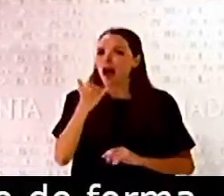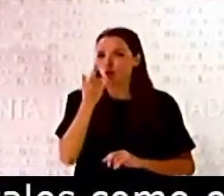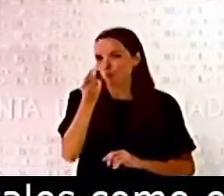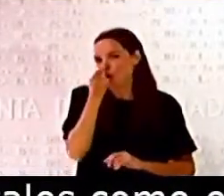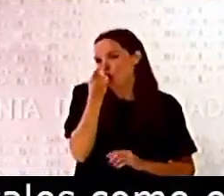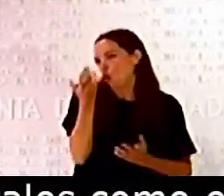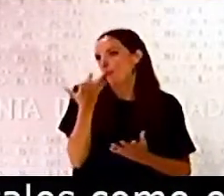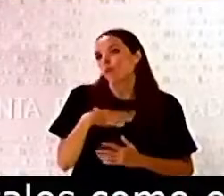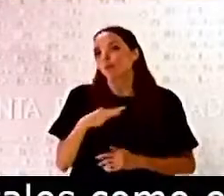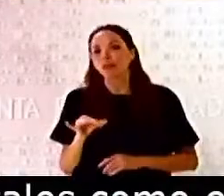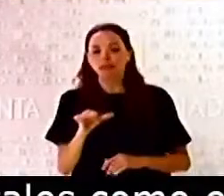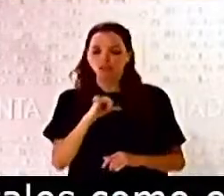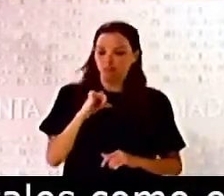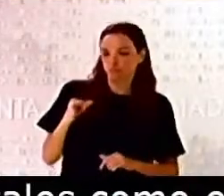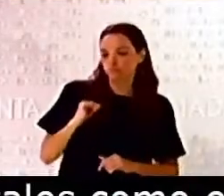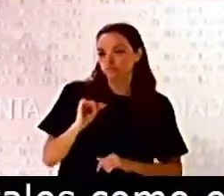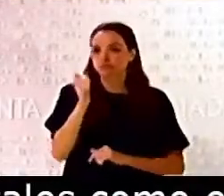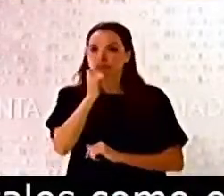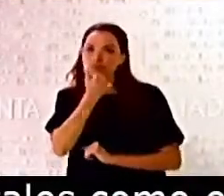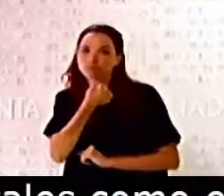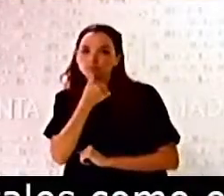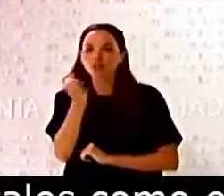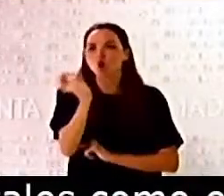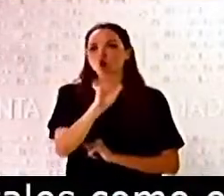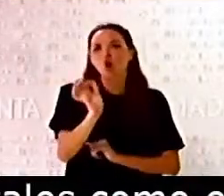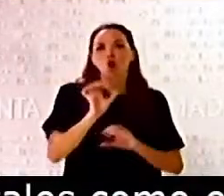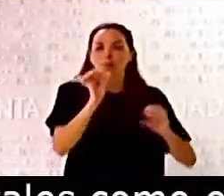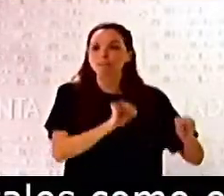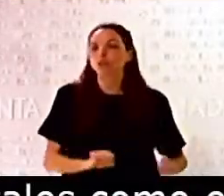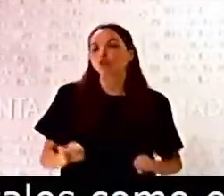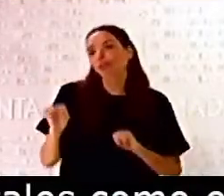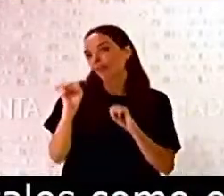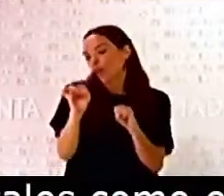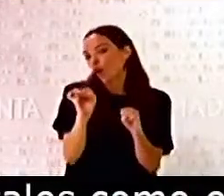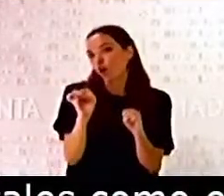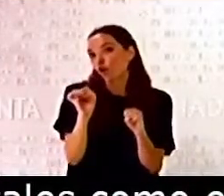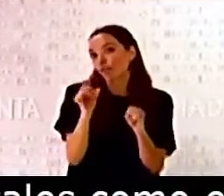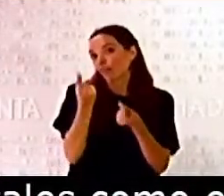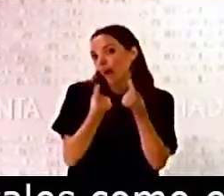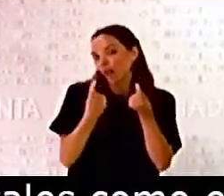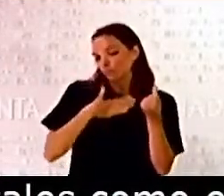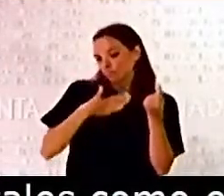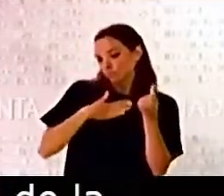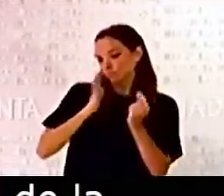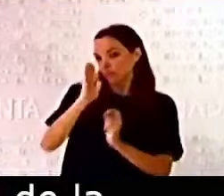de la confidencialidad, el de la protección de los datos,